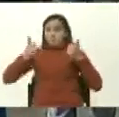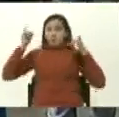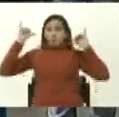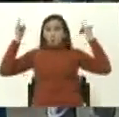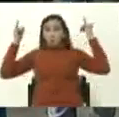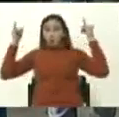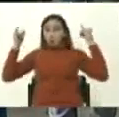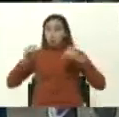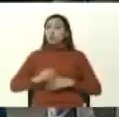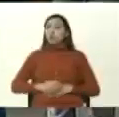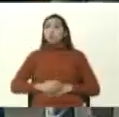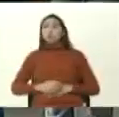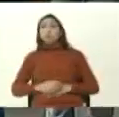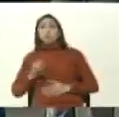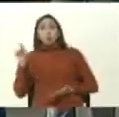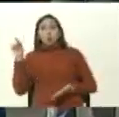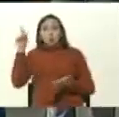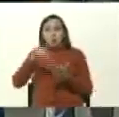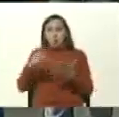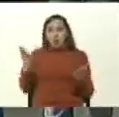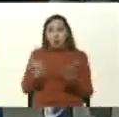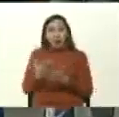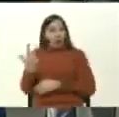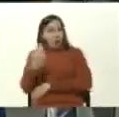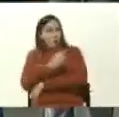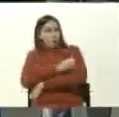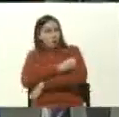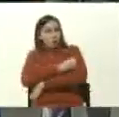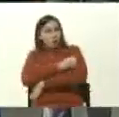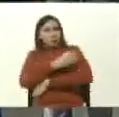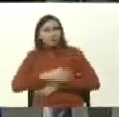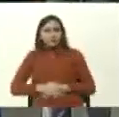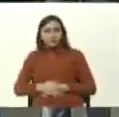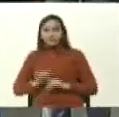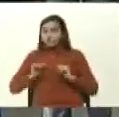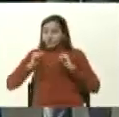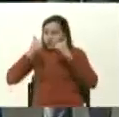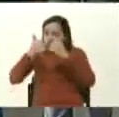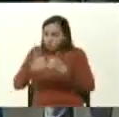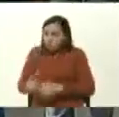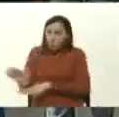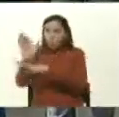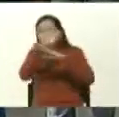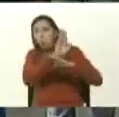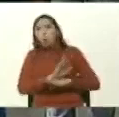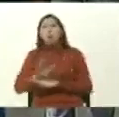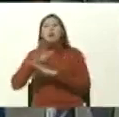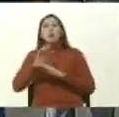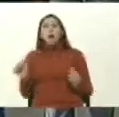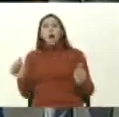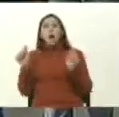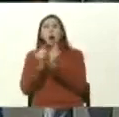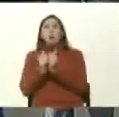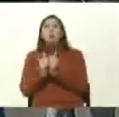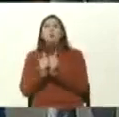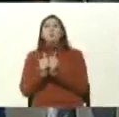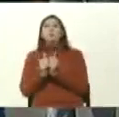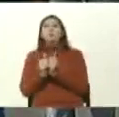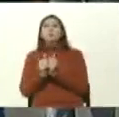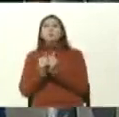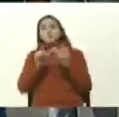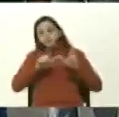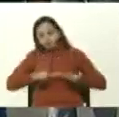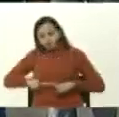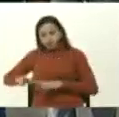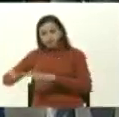con esta hermosa jornada de inicio a clases biosaludables y además acompañada de esta jornada de